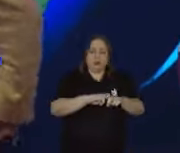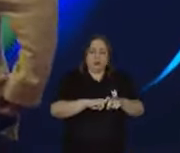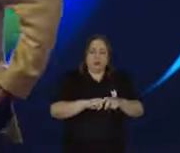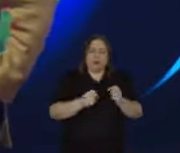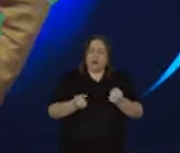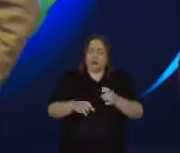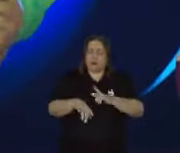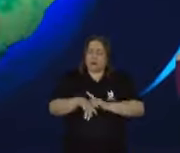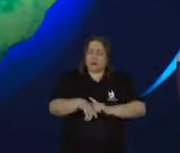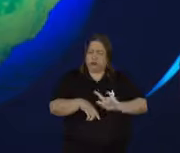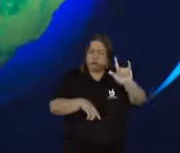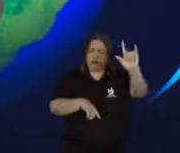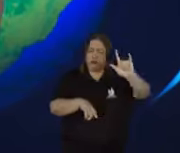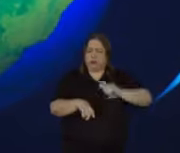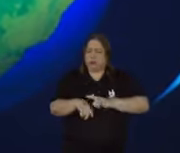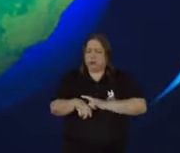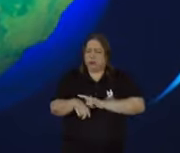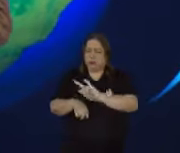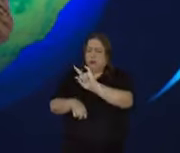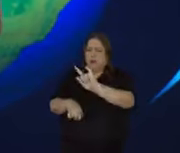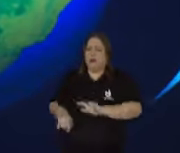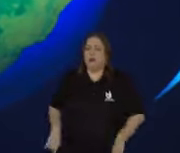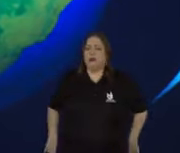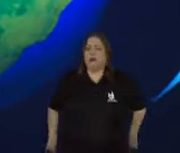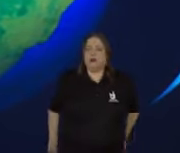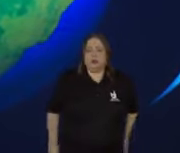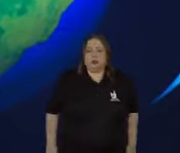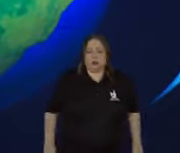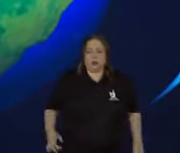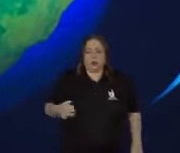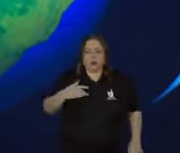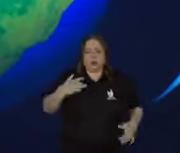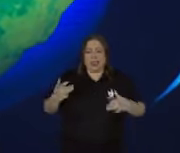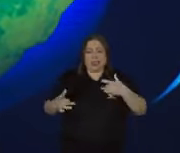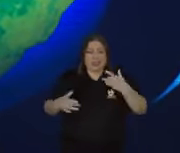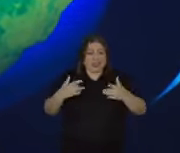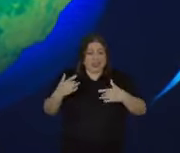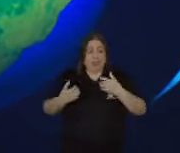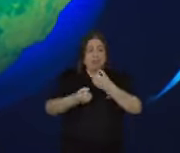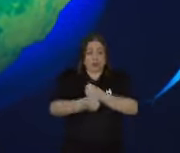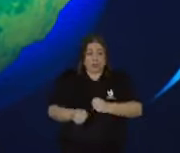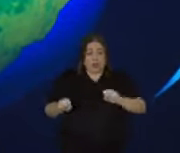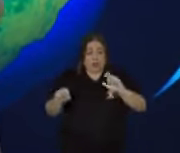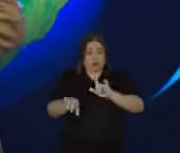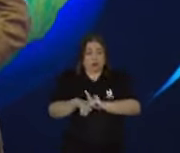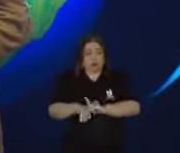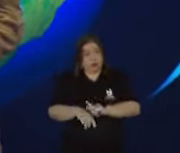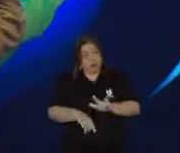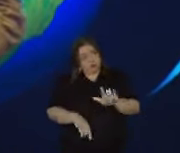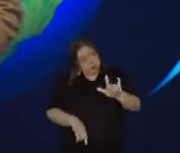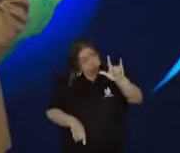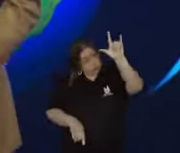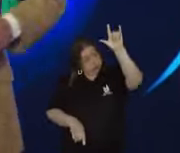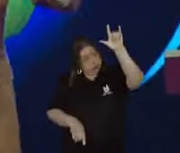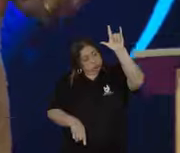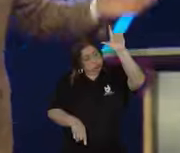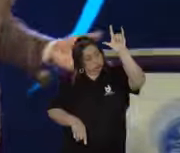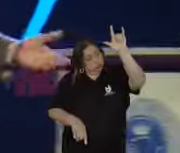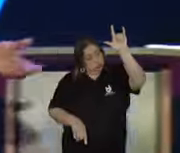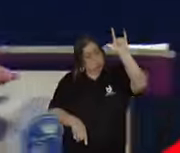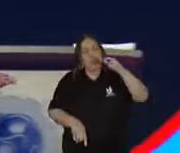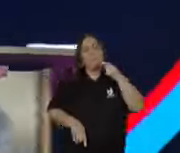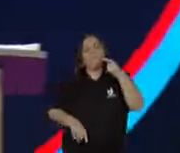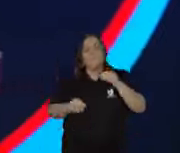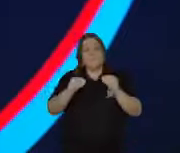vuelos. Yo me siento naturalmente más seguro arriba de un avión que arriba de un carro o de cualquier